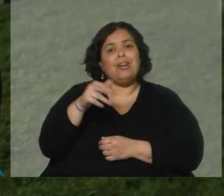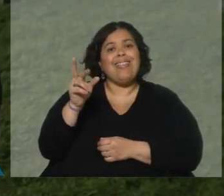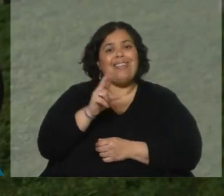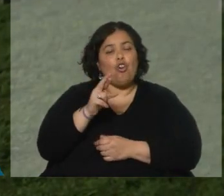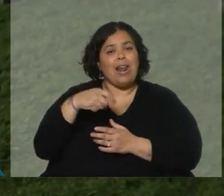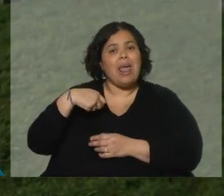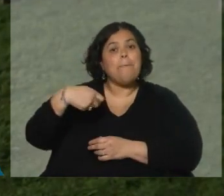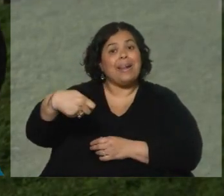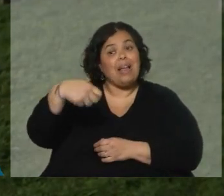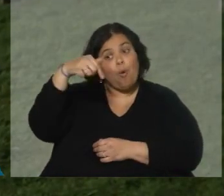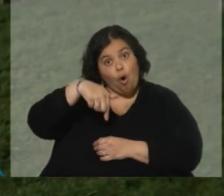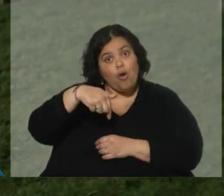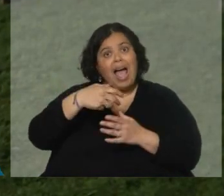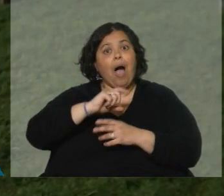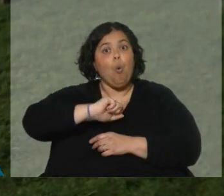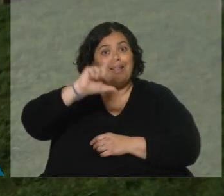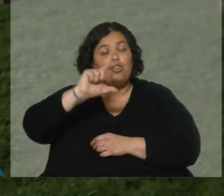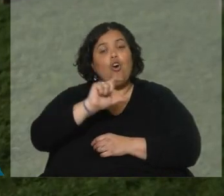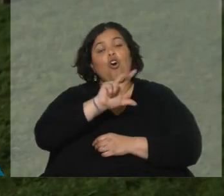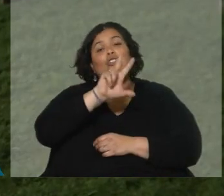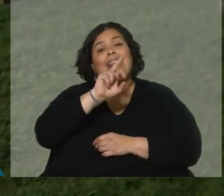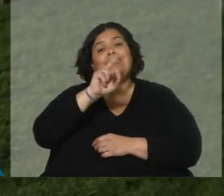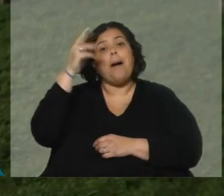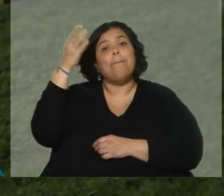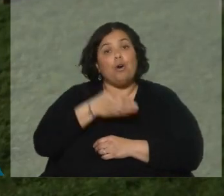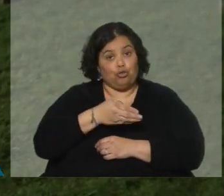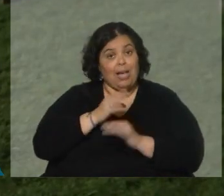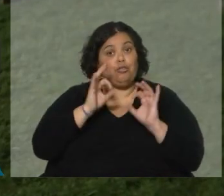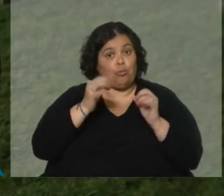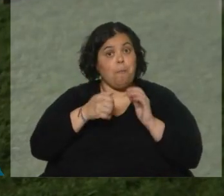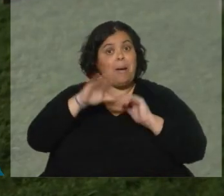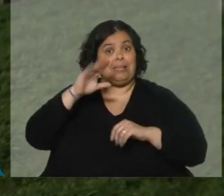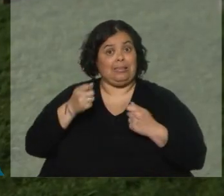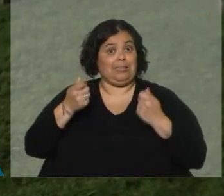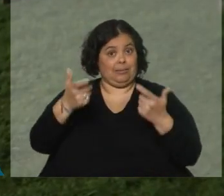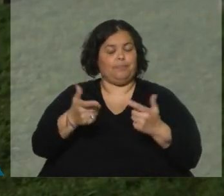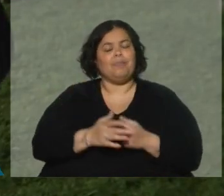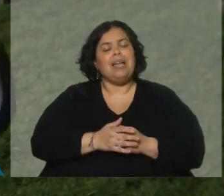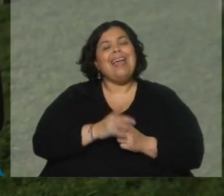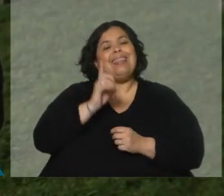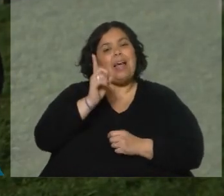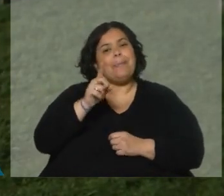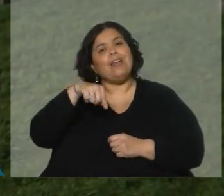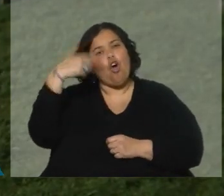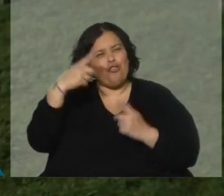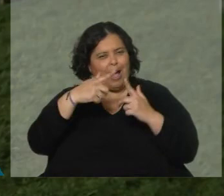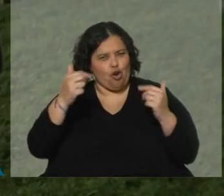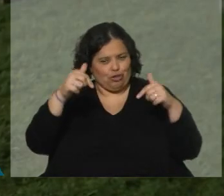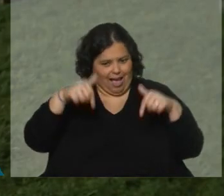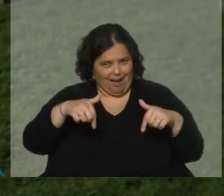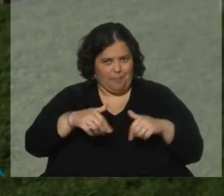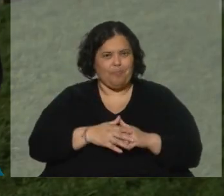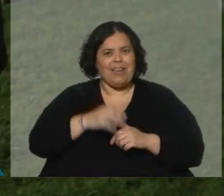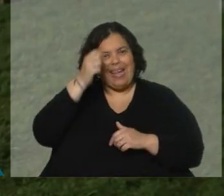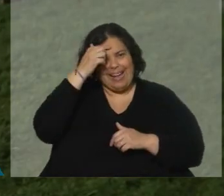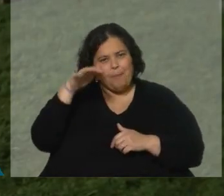un 30% a unos tres mil seiscientos millones de dólares pero también sucedieron otras cosas que lo importante la genética que pasó por